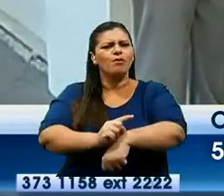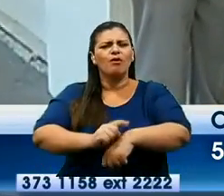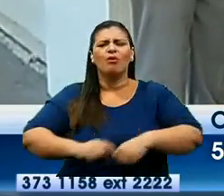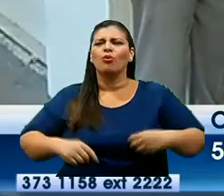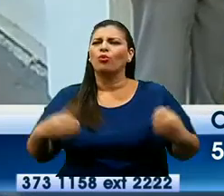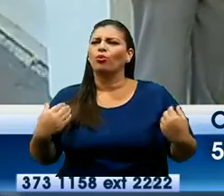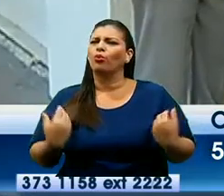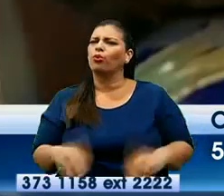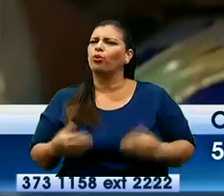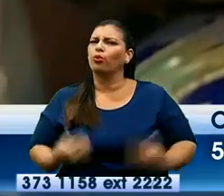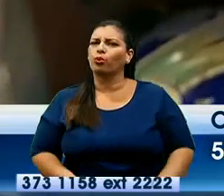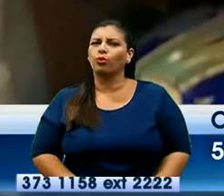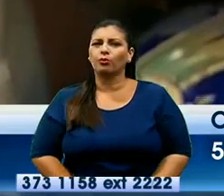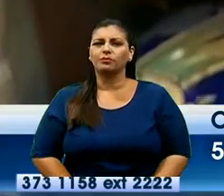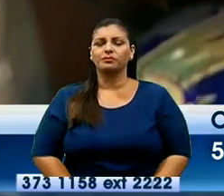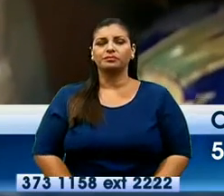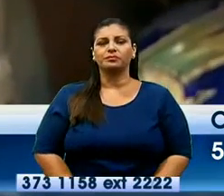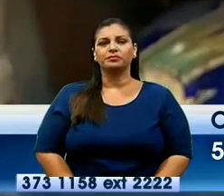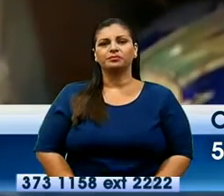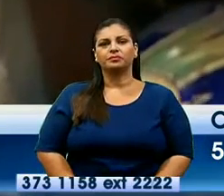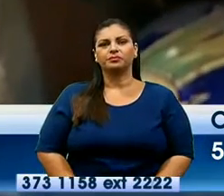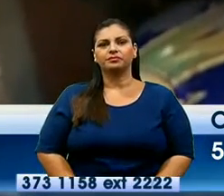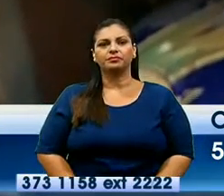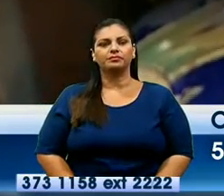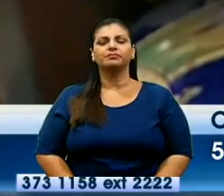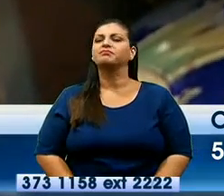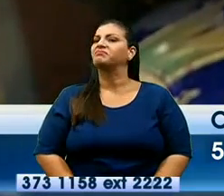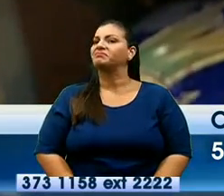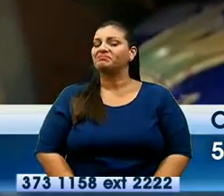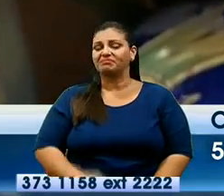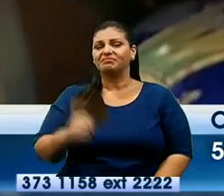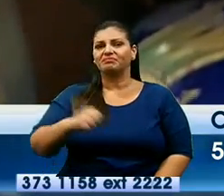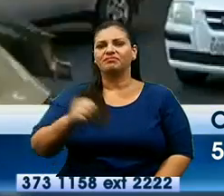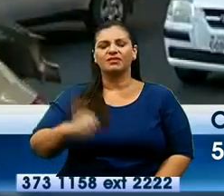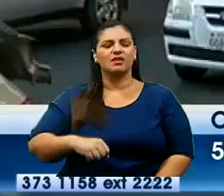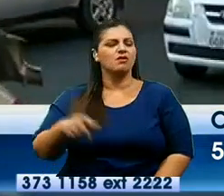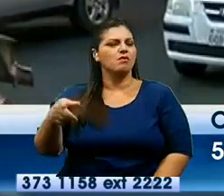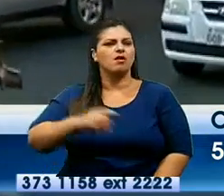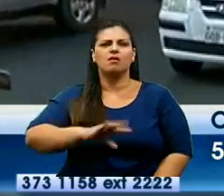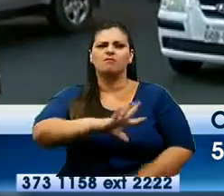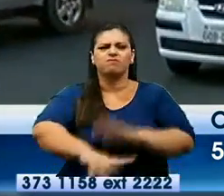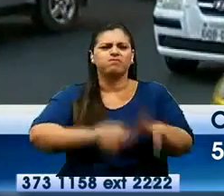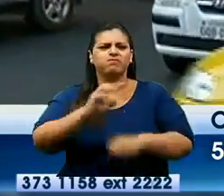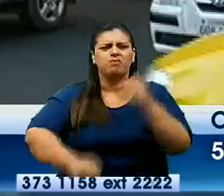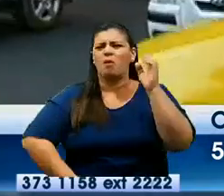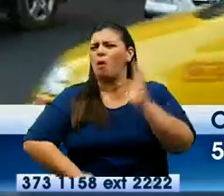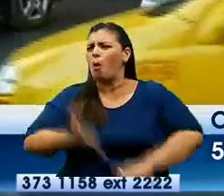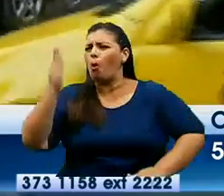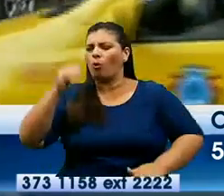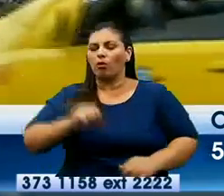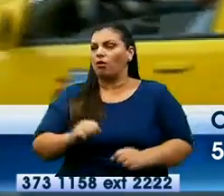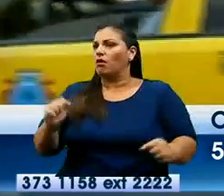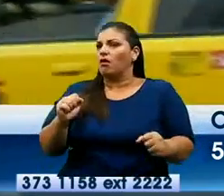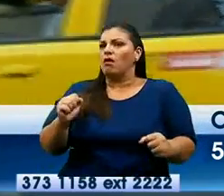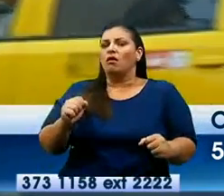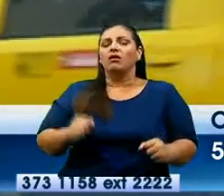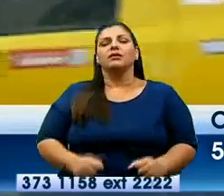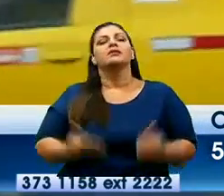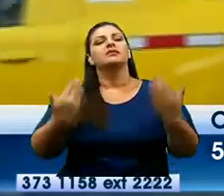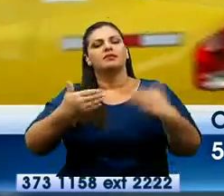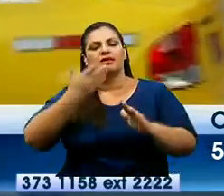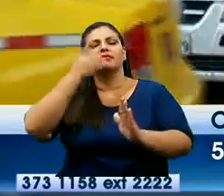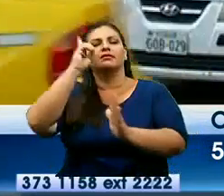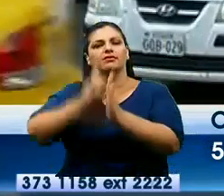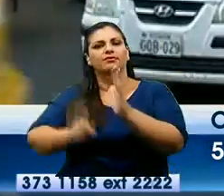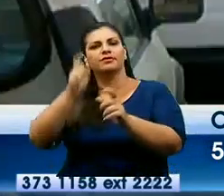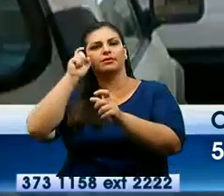rayo, fue inesperadamente como un zafarrancho. El caso fue denunciado en la fiscalía y la policía ya